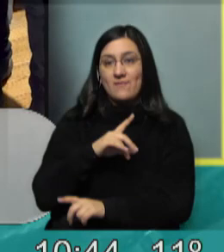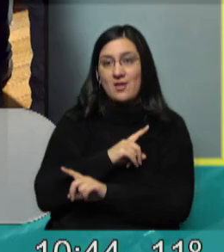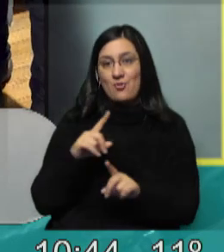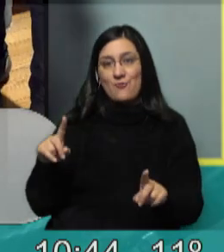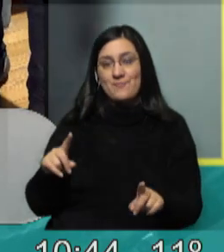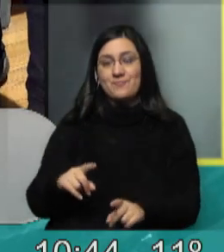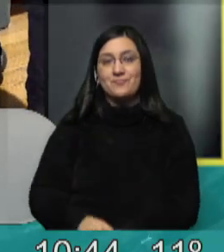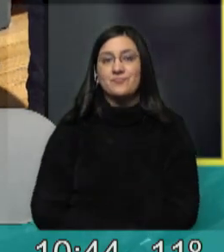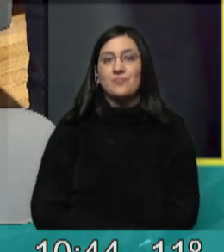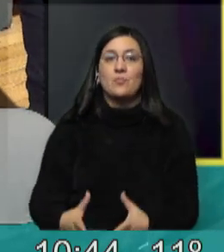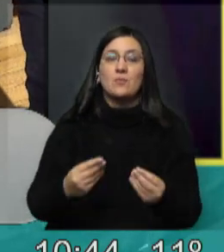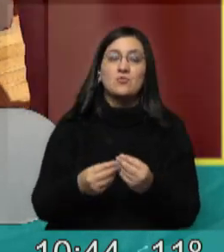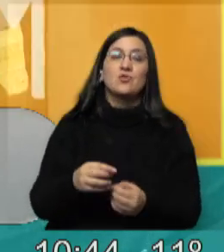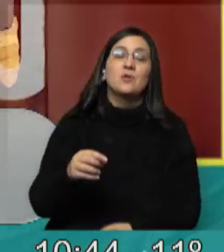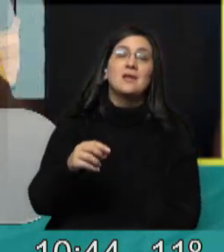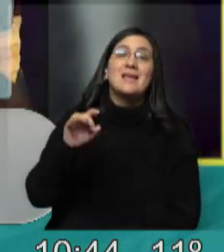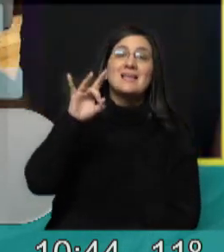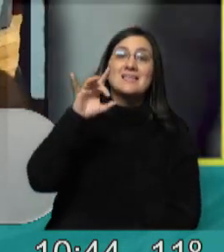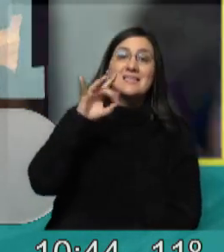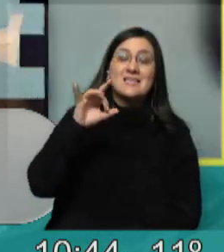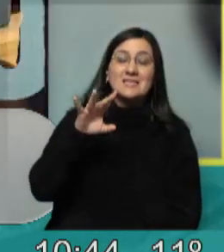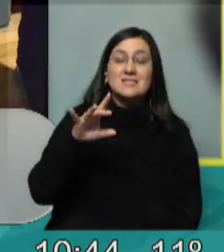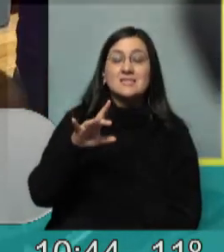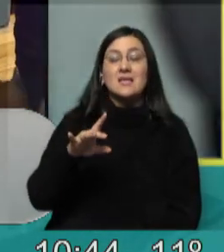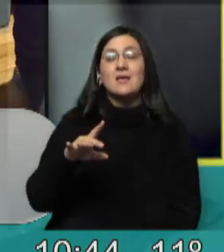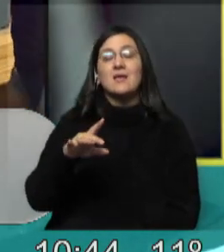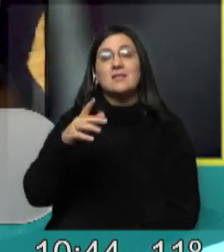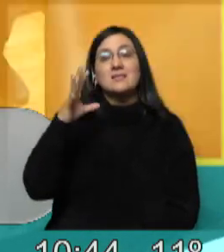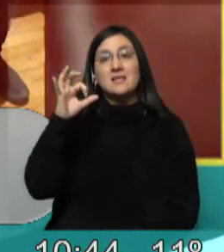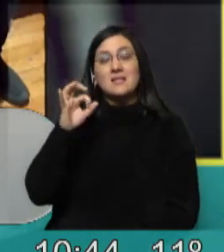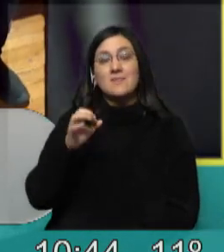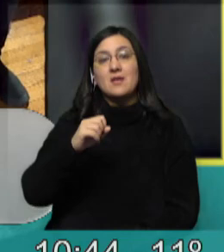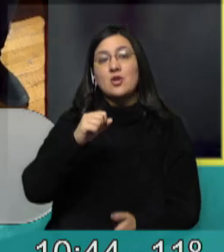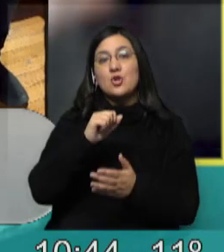Imposible. 15 del 9 Rosario, 16 del 9 Paysandú, 17 del 9